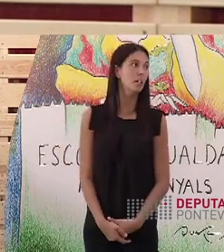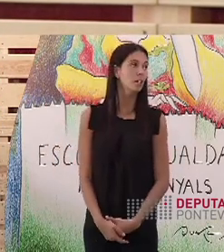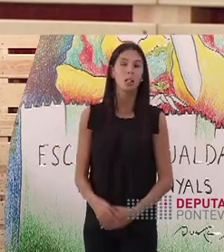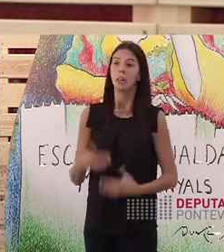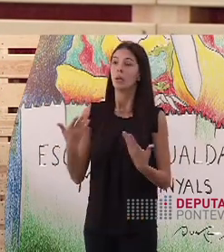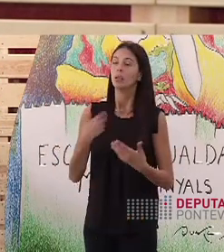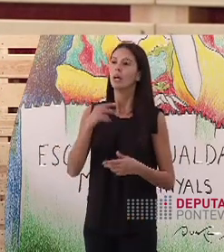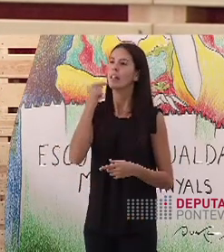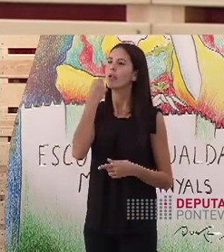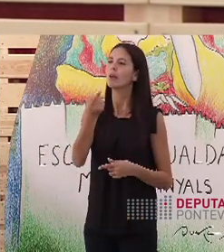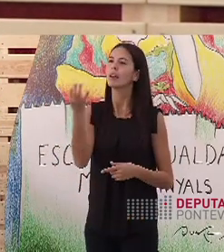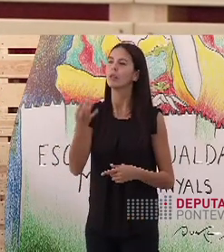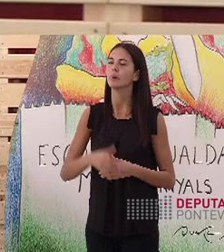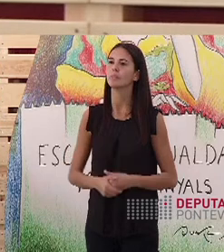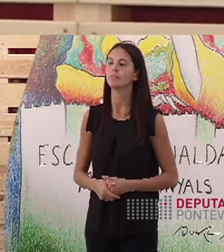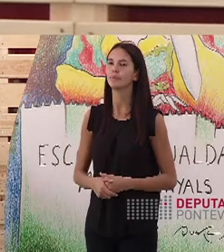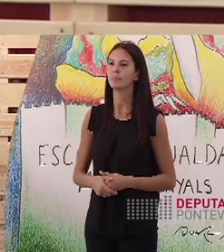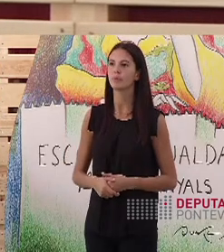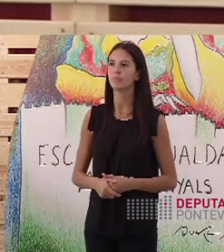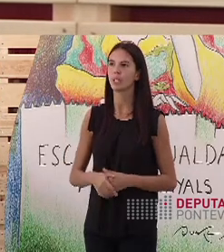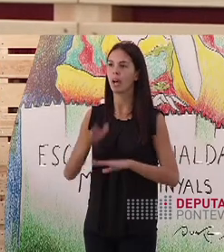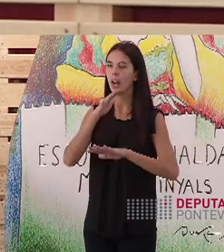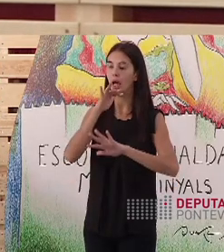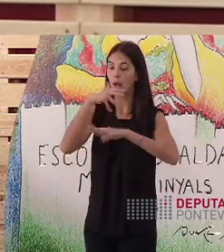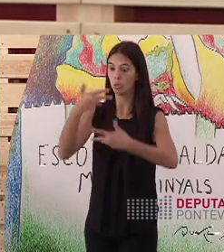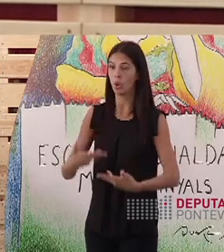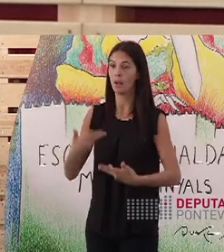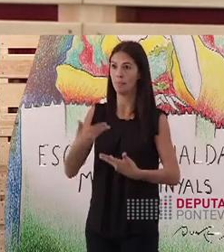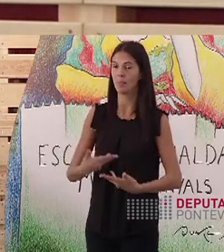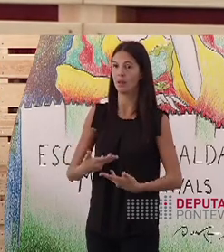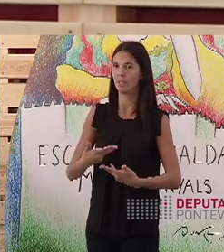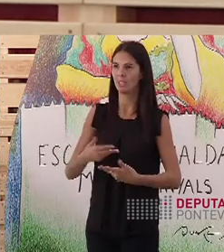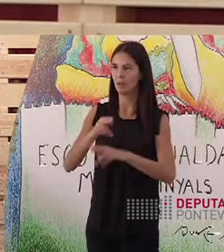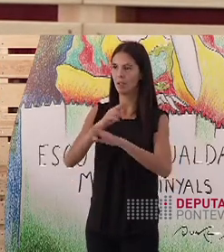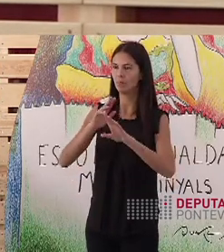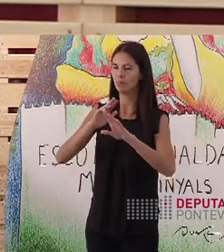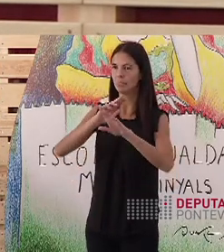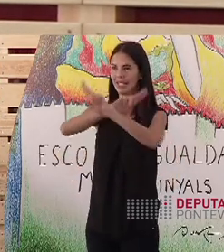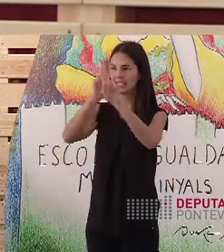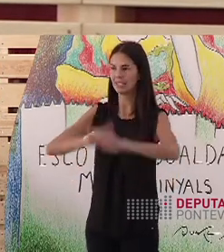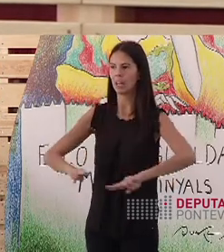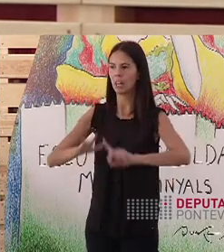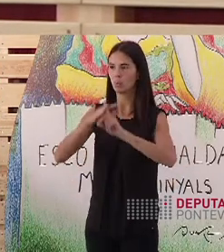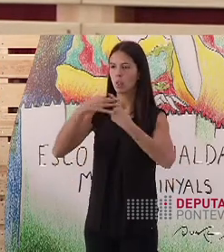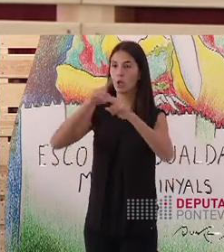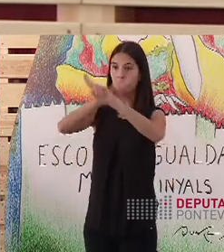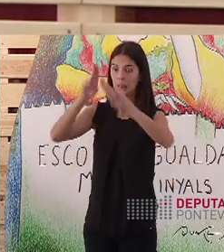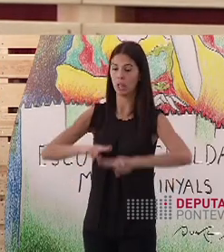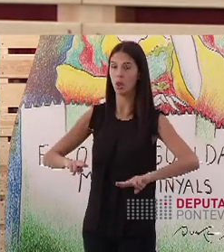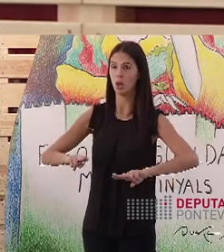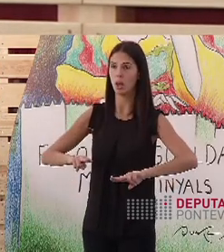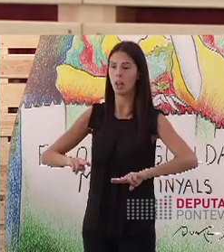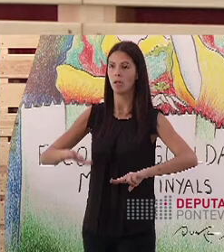vou apuntar é cal está sendo agora mesmo o marco internacional da trata sexual,